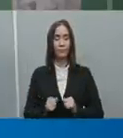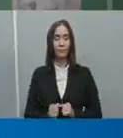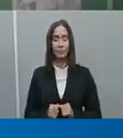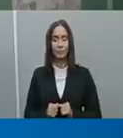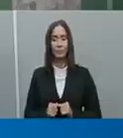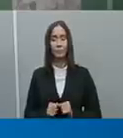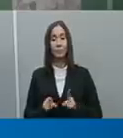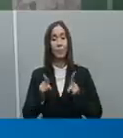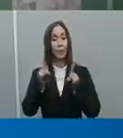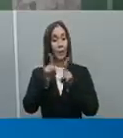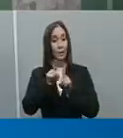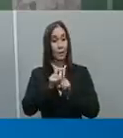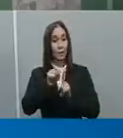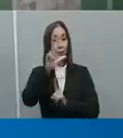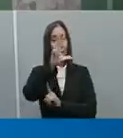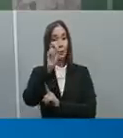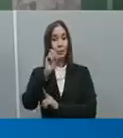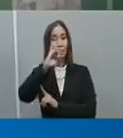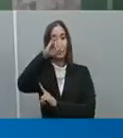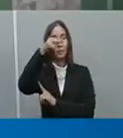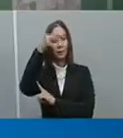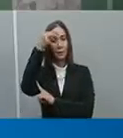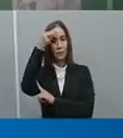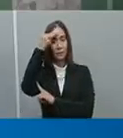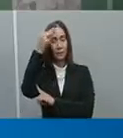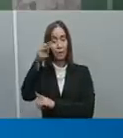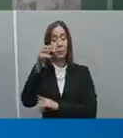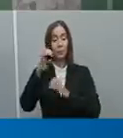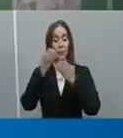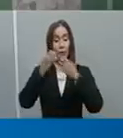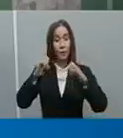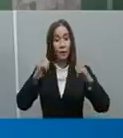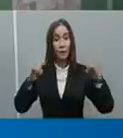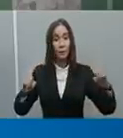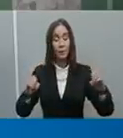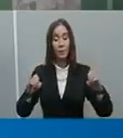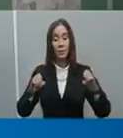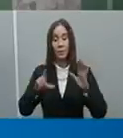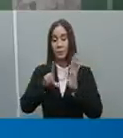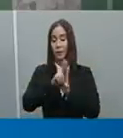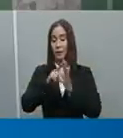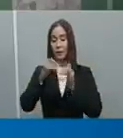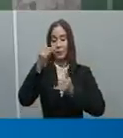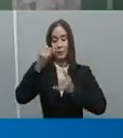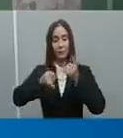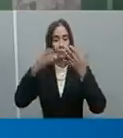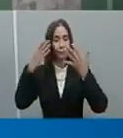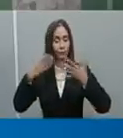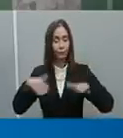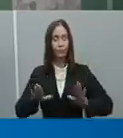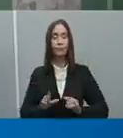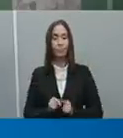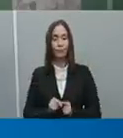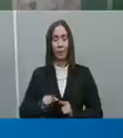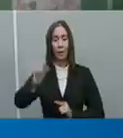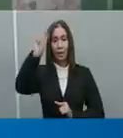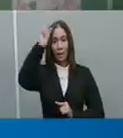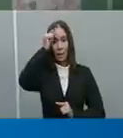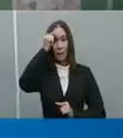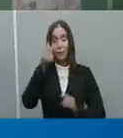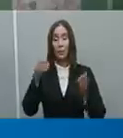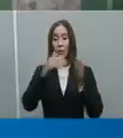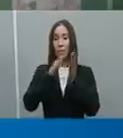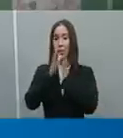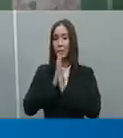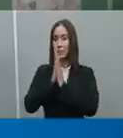resonantes: responsabilidad, conciencia, prudencia y unión. No es un llamado al pesimismo, sino a que todos estemos unidos.